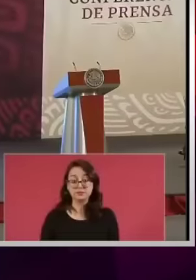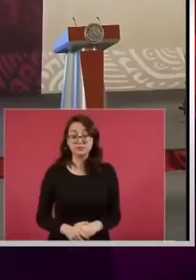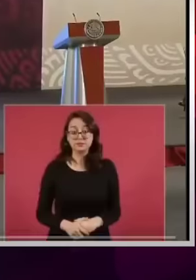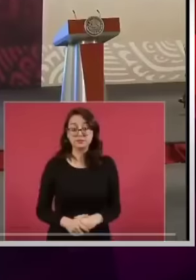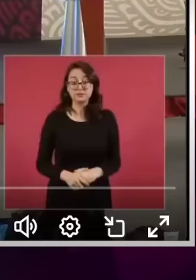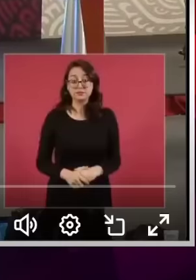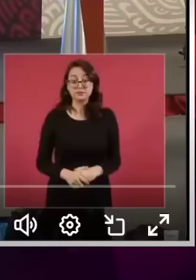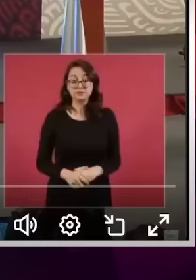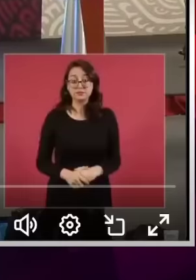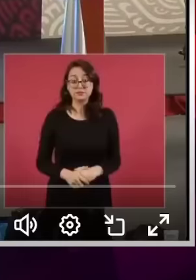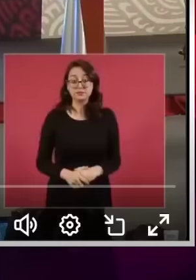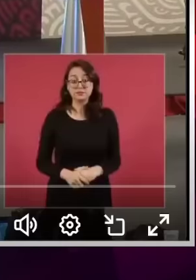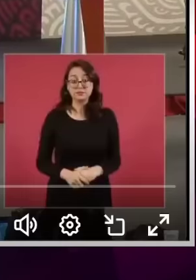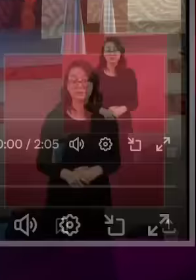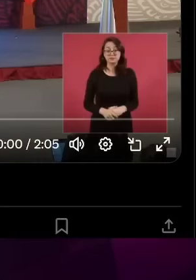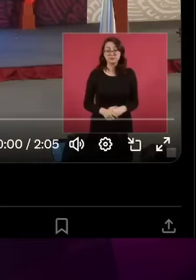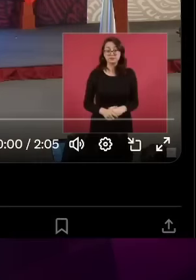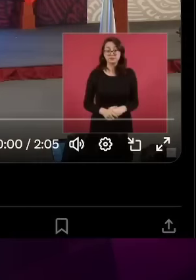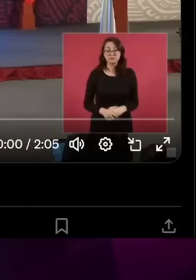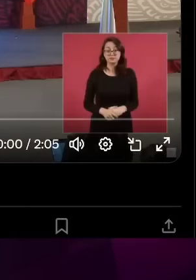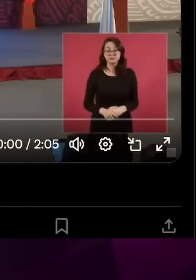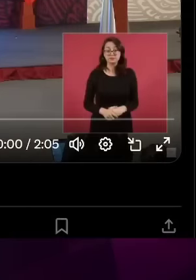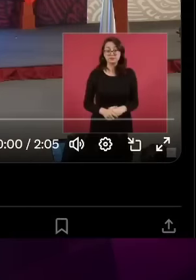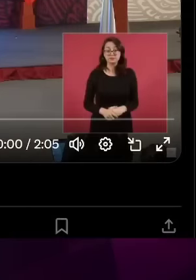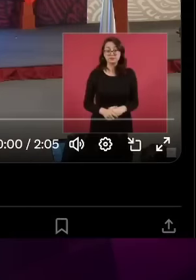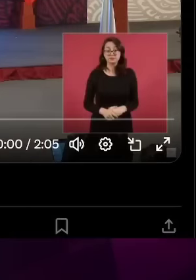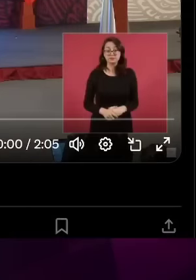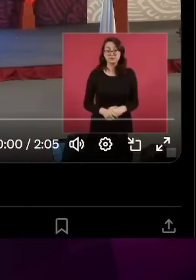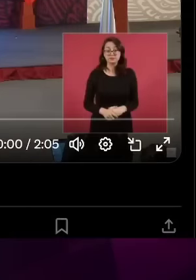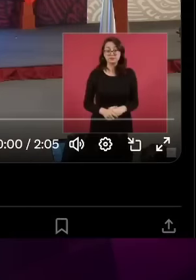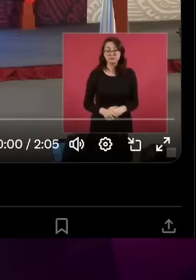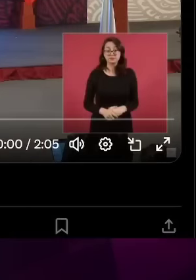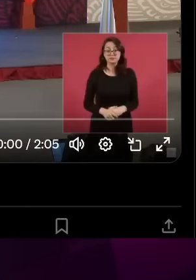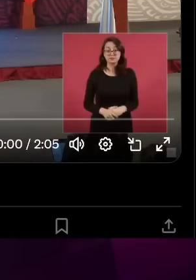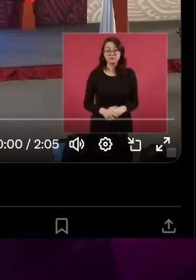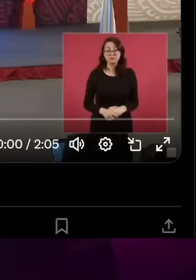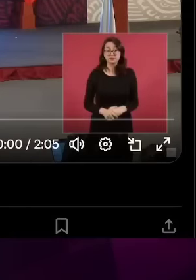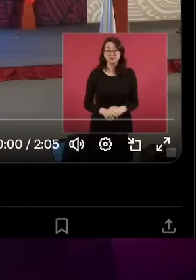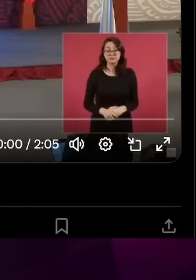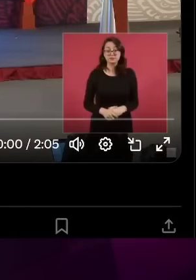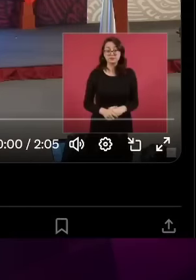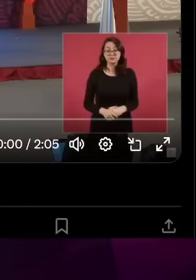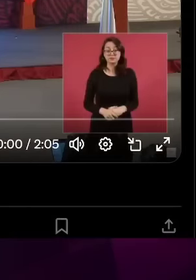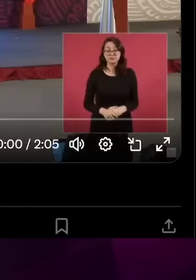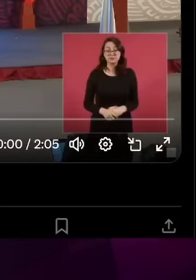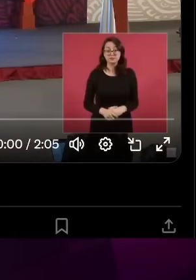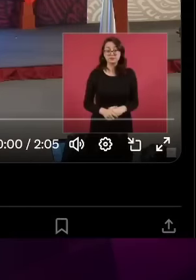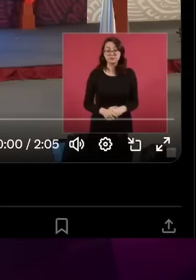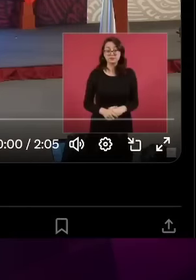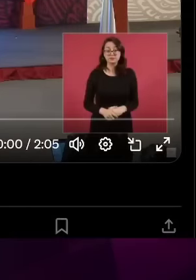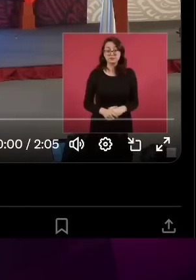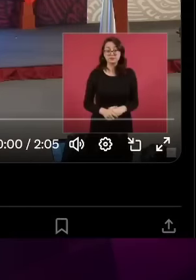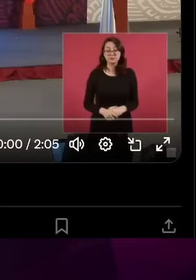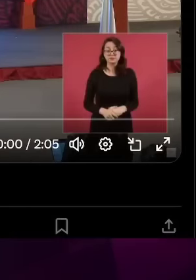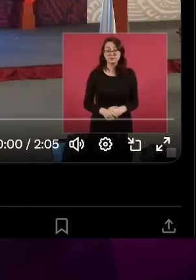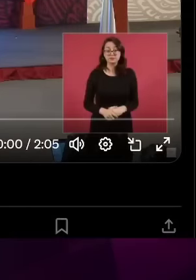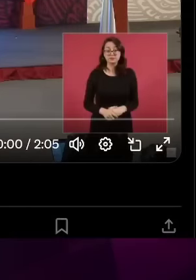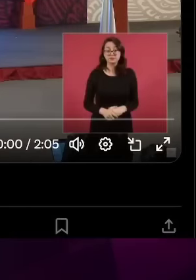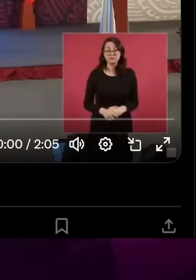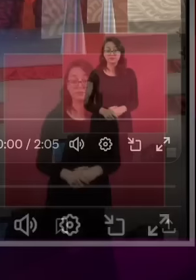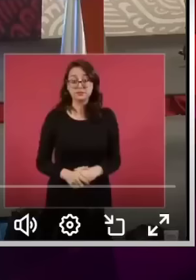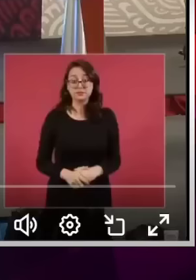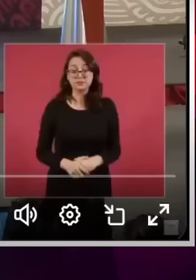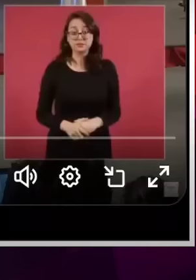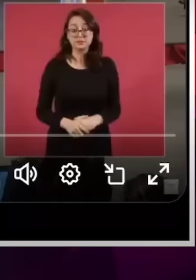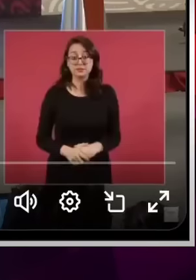través del New York Times. Y así respondió, así reaccionó el presidente, particularmente sobre este tema tan sensible donde ahora